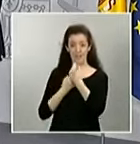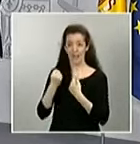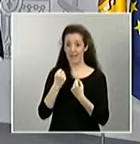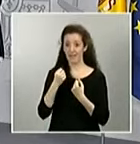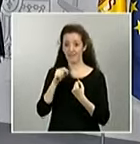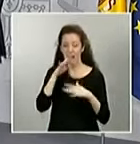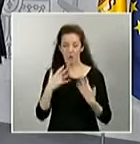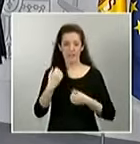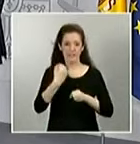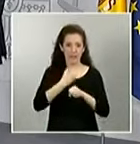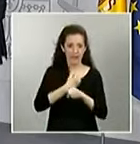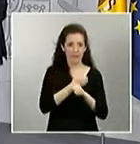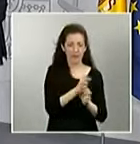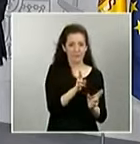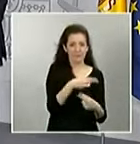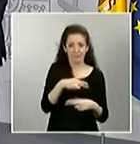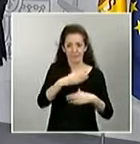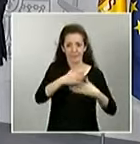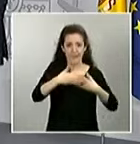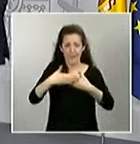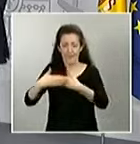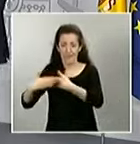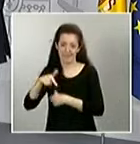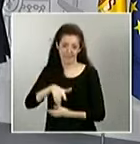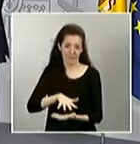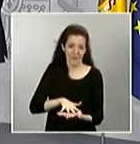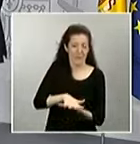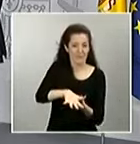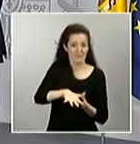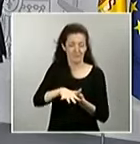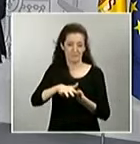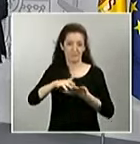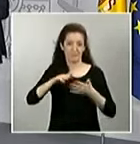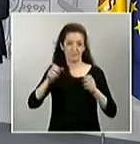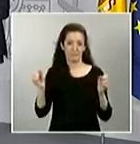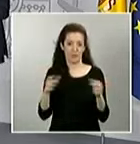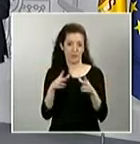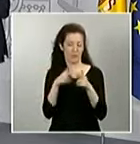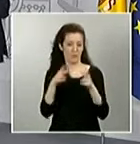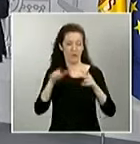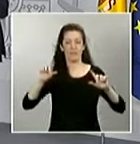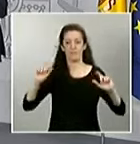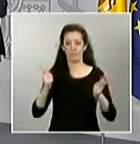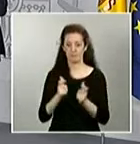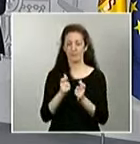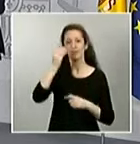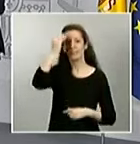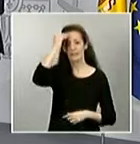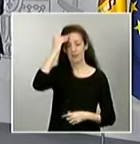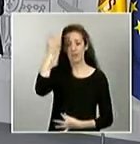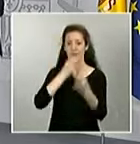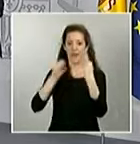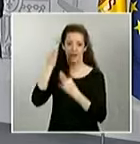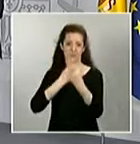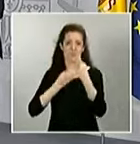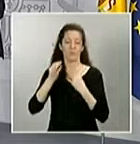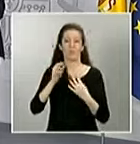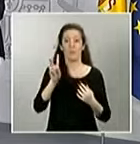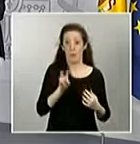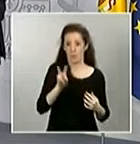venido marcado y obligado por la crisis del coronavirus yo creo que este dato es útil si vamos y esa ya está en la transparencia